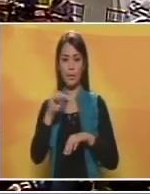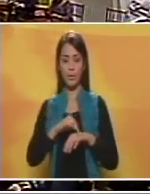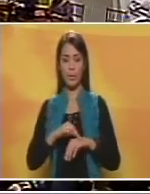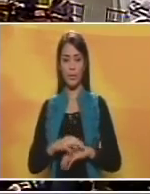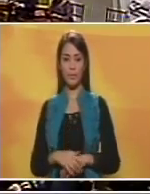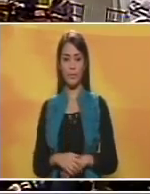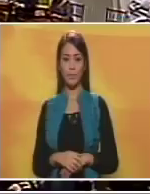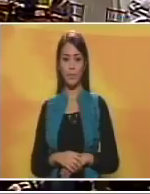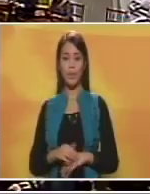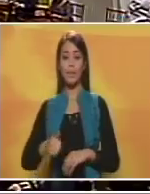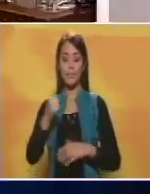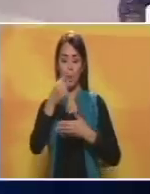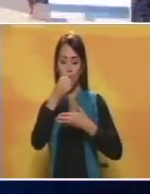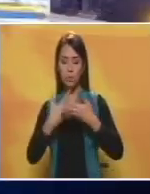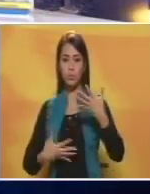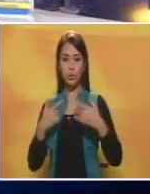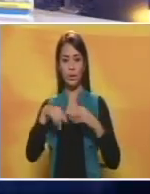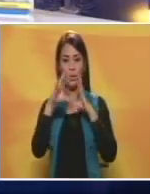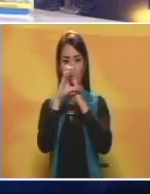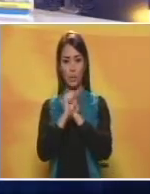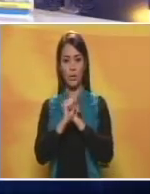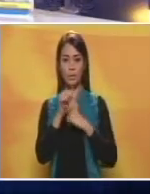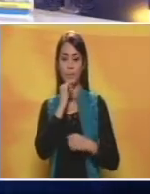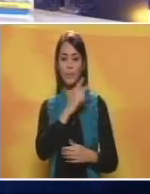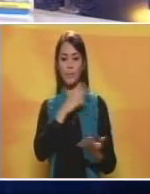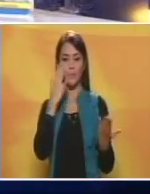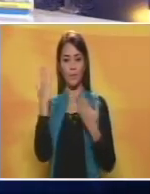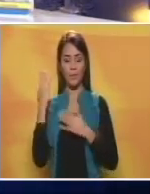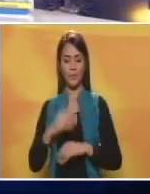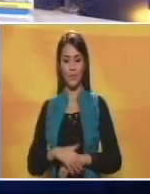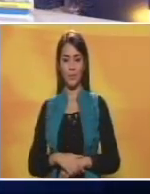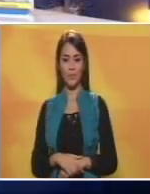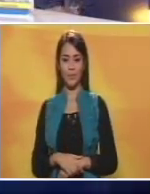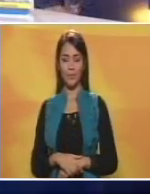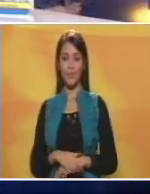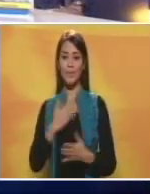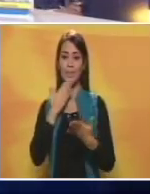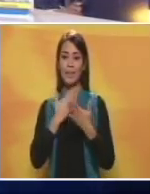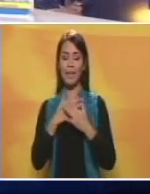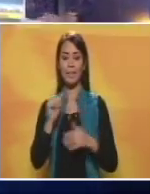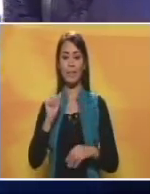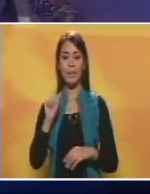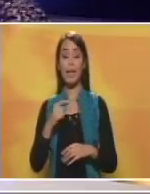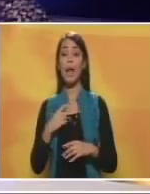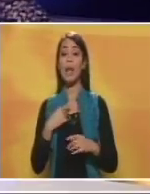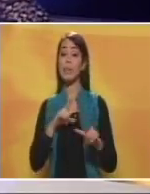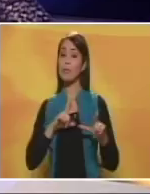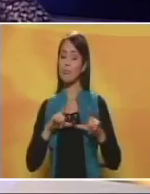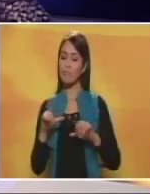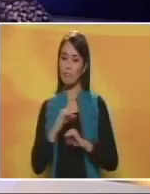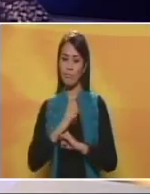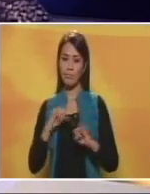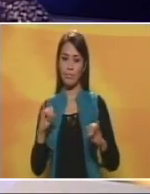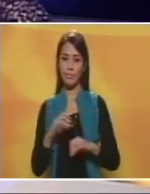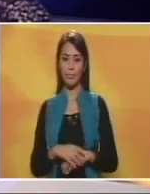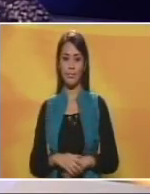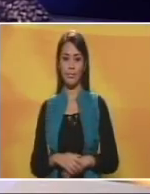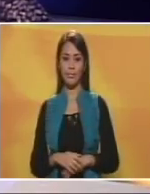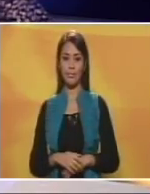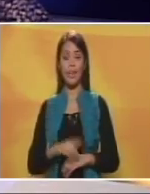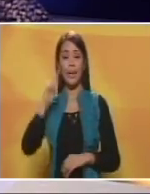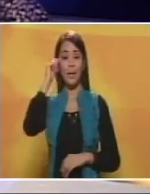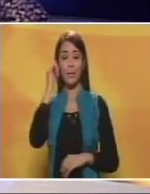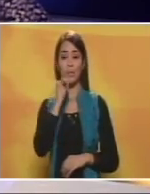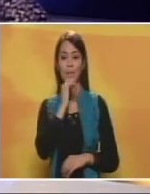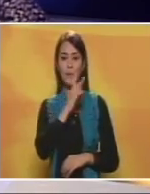Nacional. Esto y más esta noche en la emisión estelar. Sigan con más de la emisión meridiana. Adelante, Milagros. Gracias, Ángel. Así ponemos punto final a la emisión meridiana.